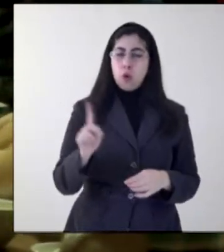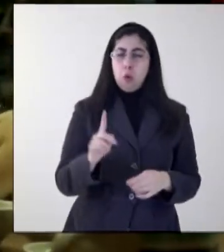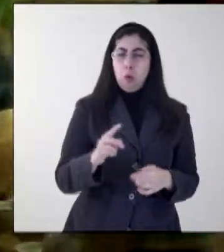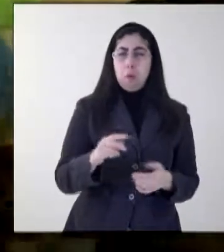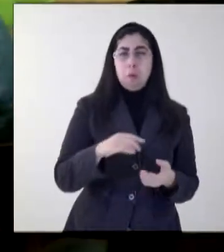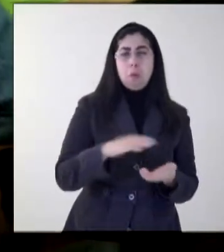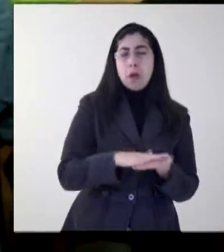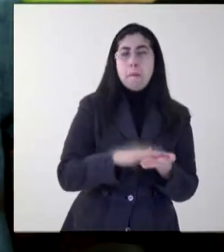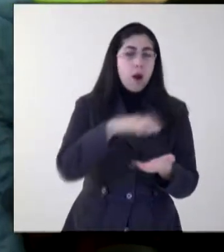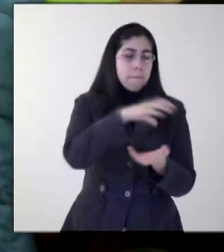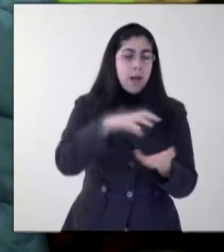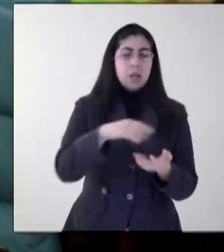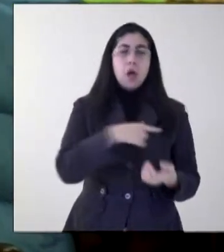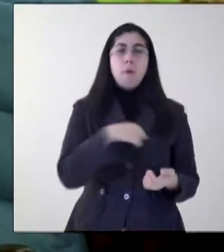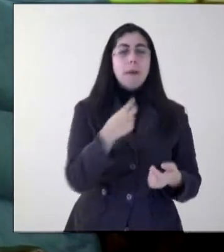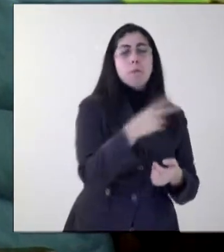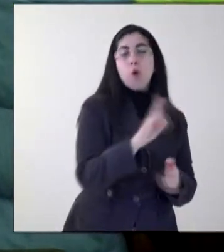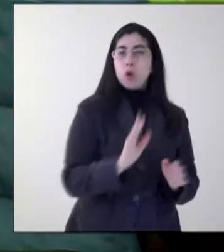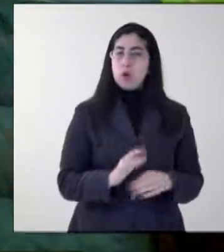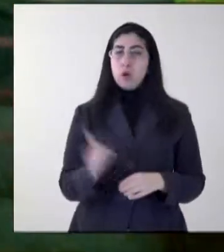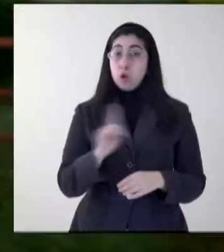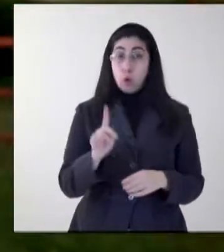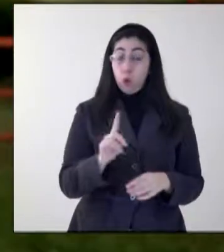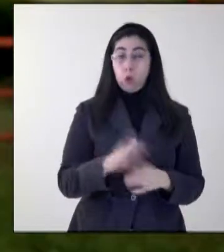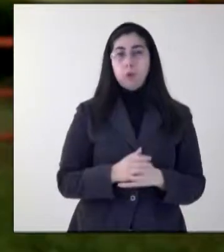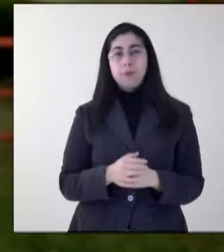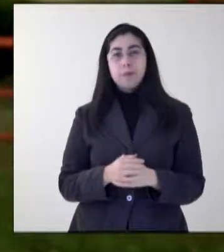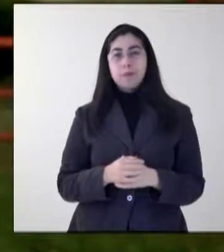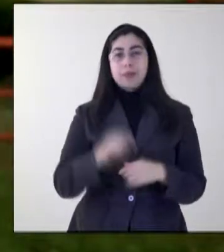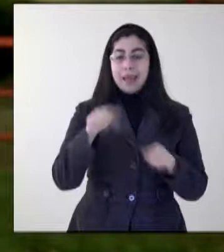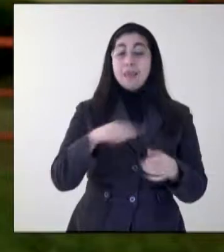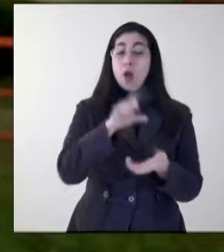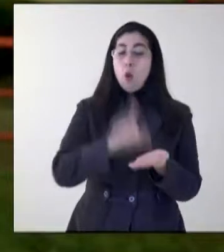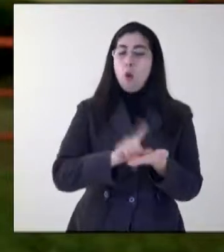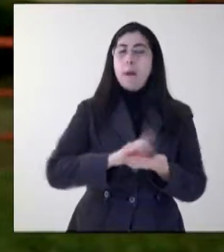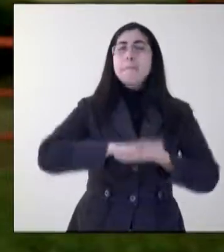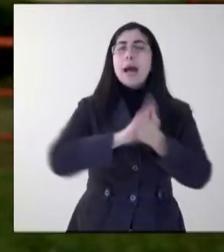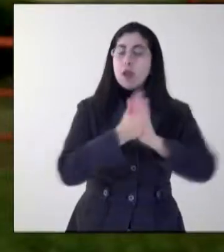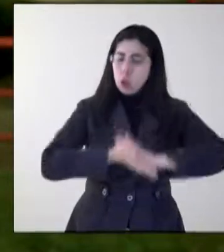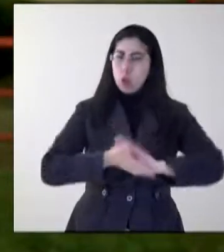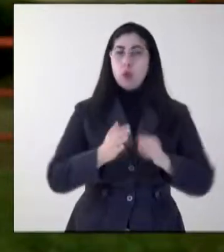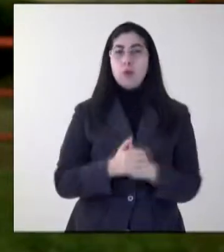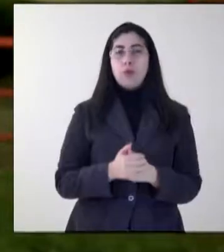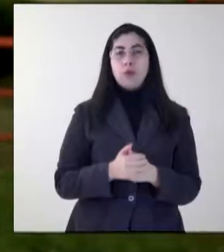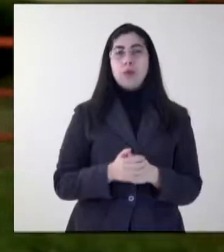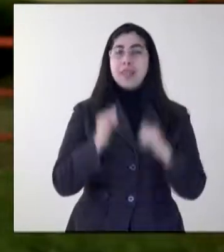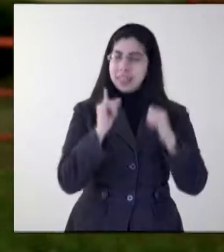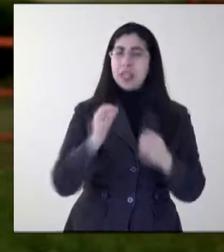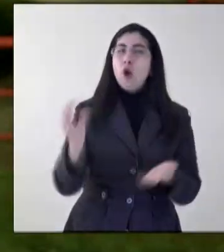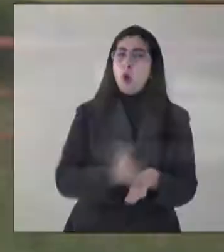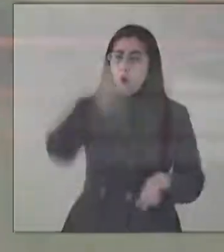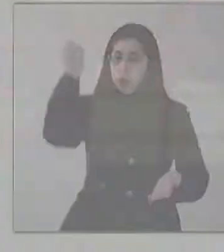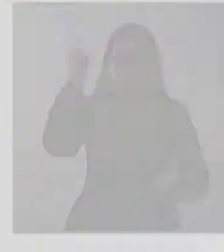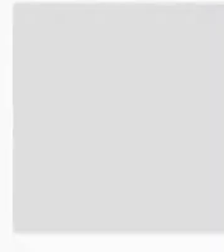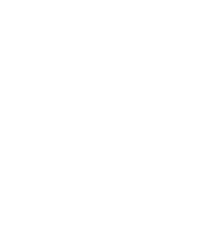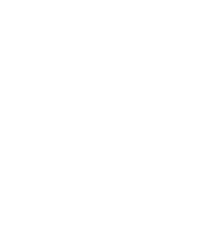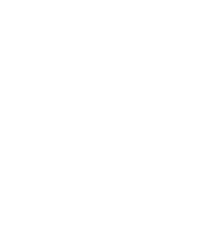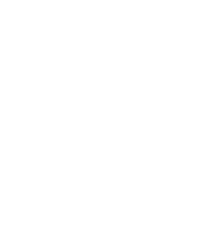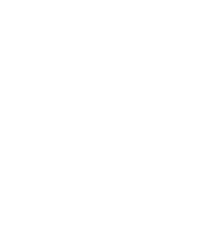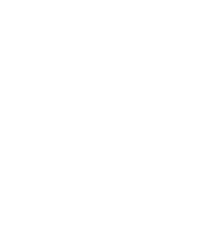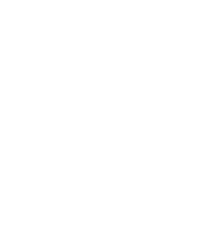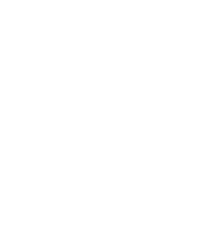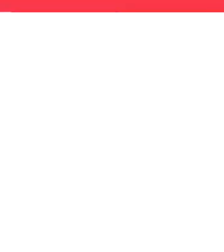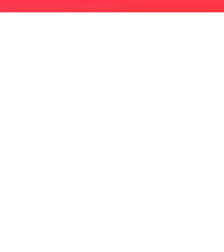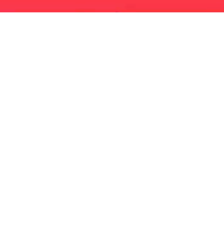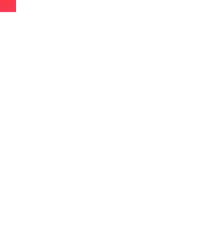plazas tomaran nombres personales, sino que estos lugares sean para todos y eso yo creo que lo conseguimos.